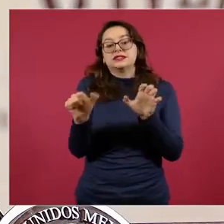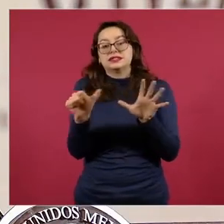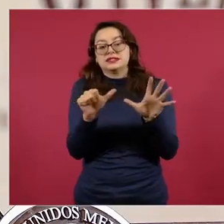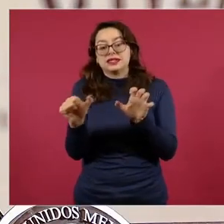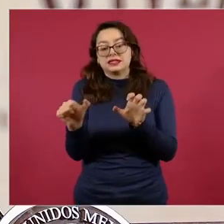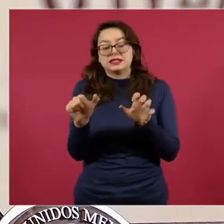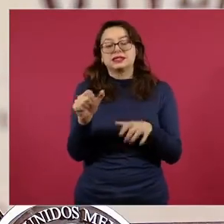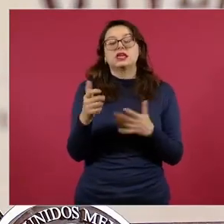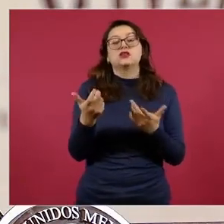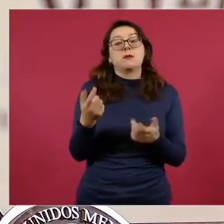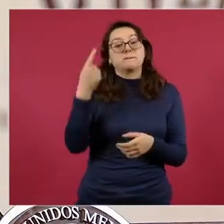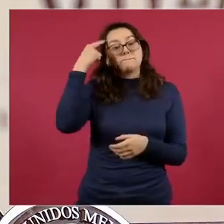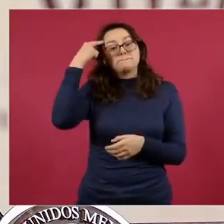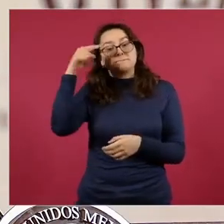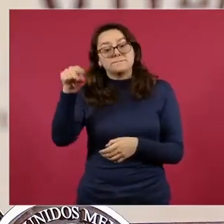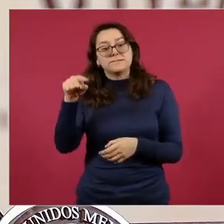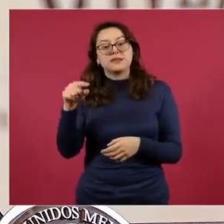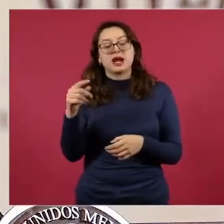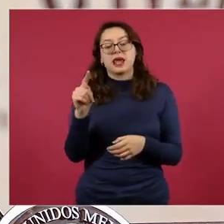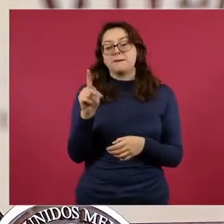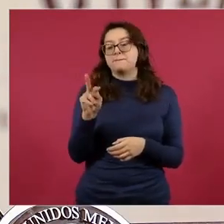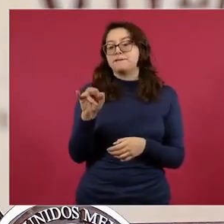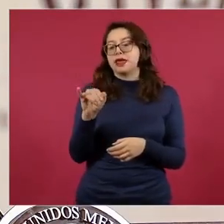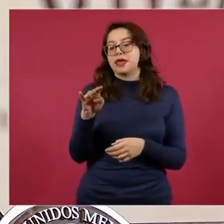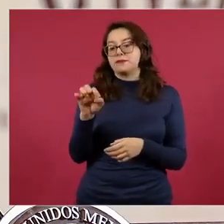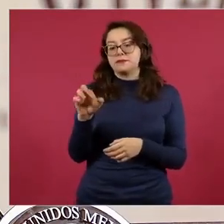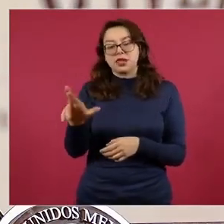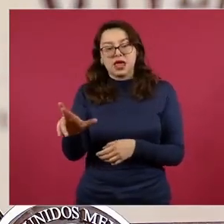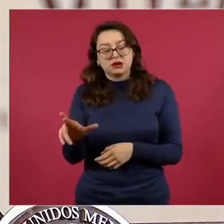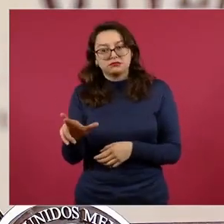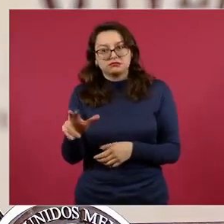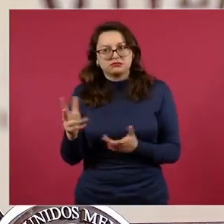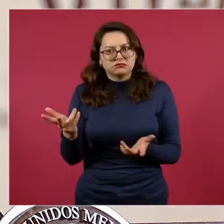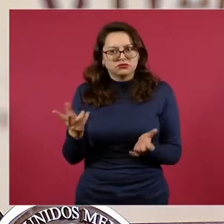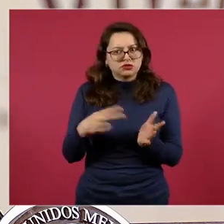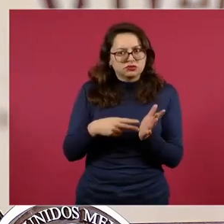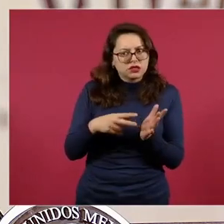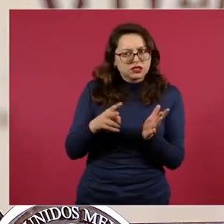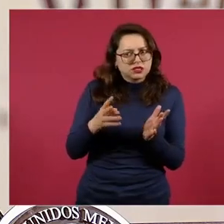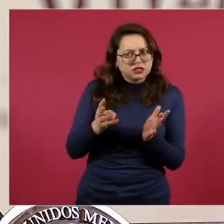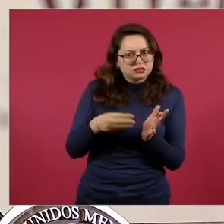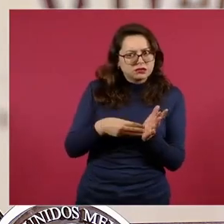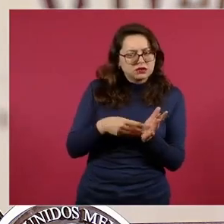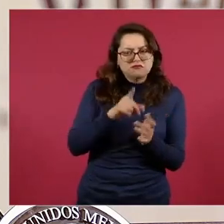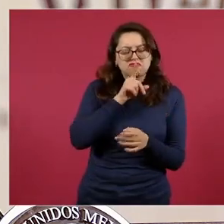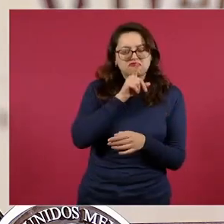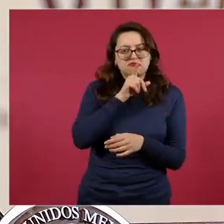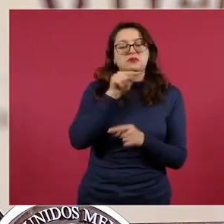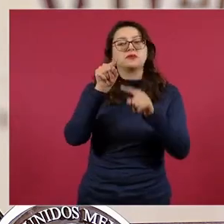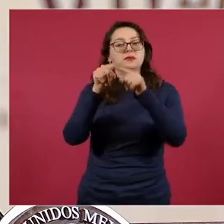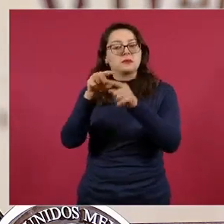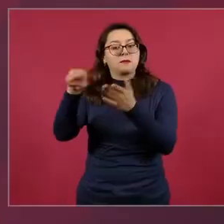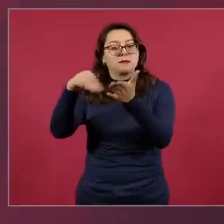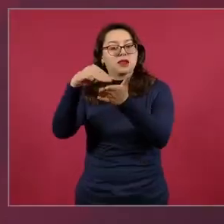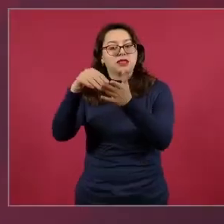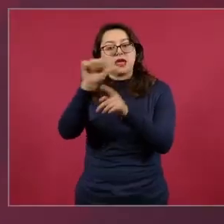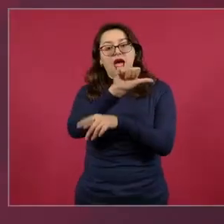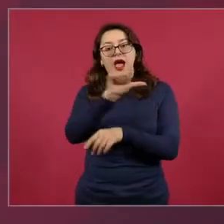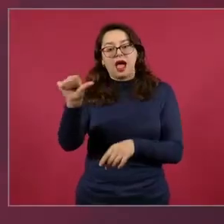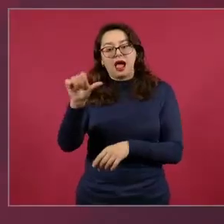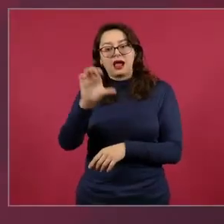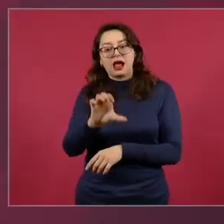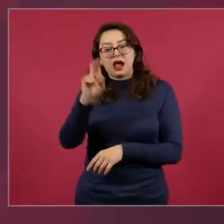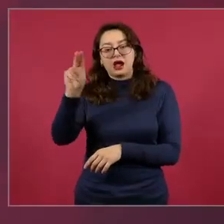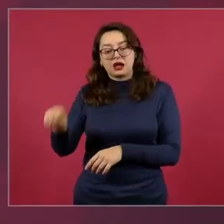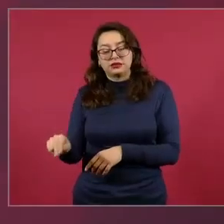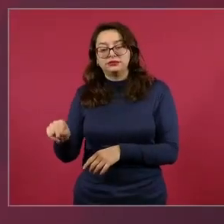clase Premier, y no 2.500 y 3.800 como dijeron. Mientras que para la ruta Mérida-Cancún, el costo del boleto de clase